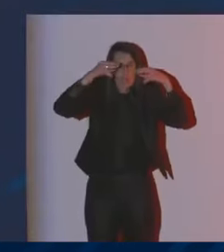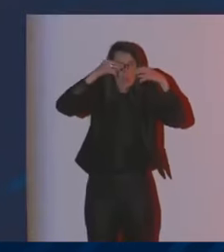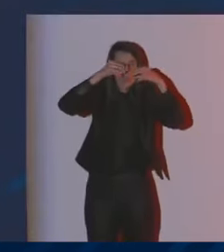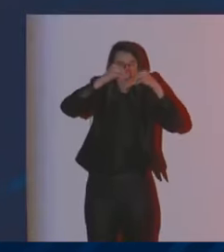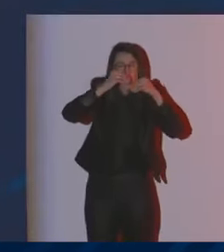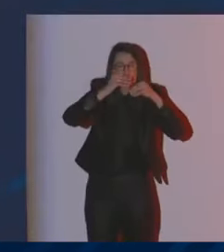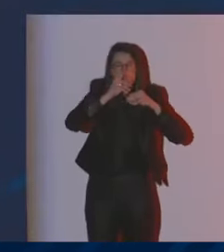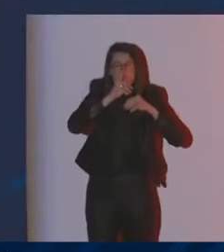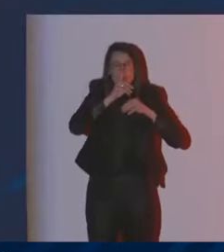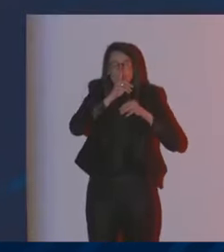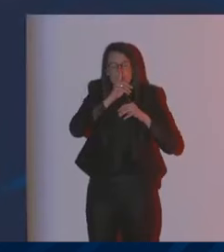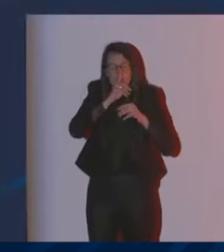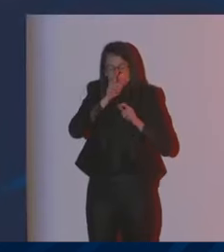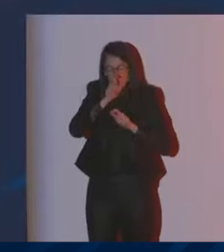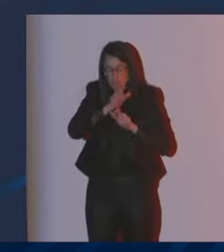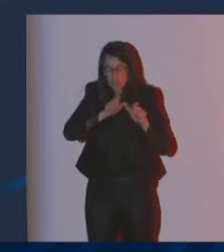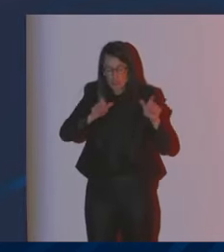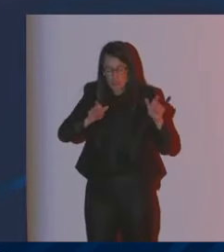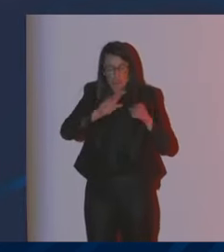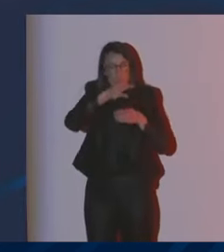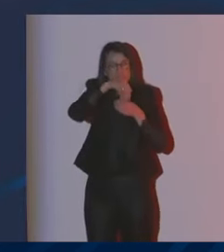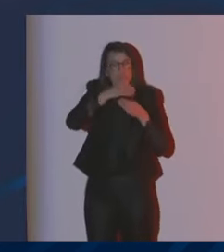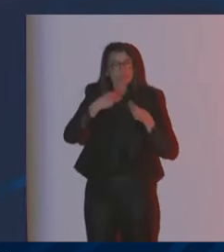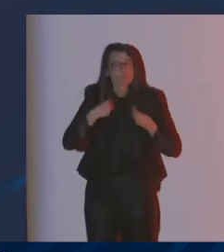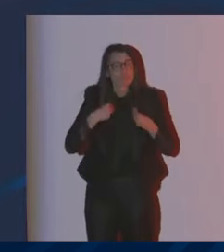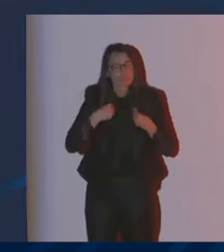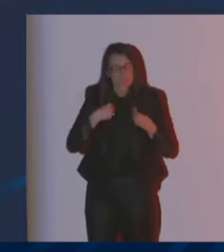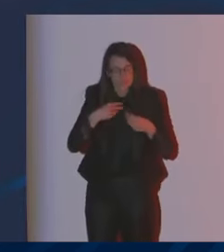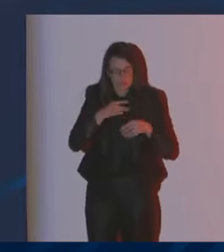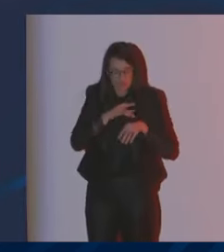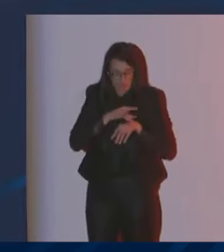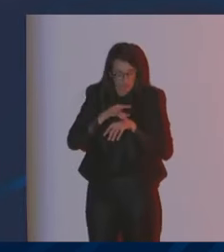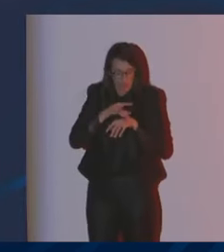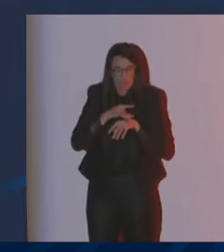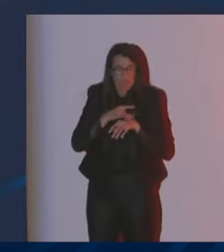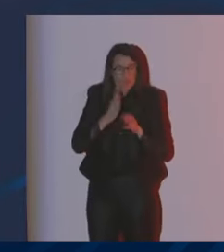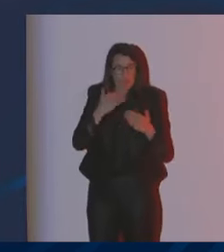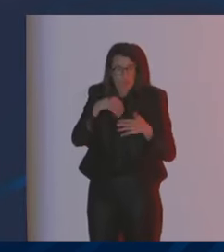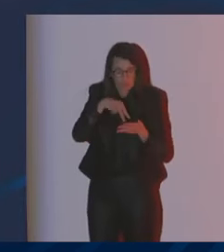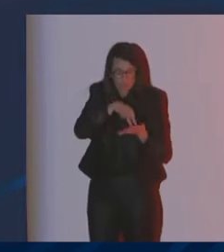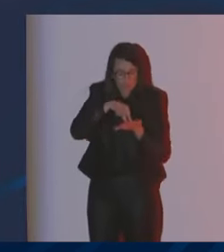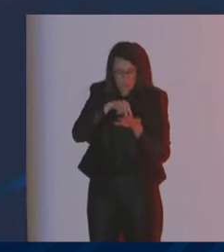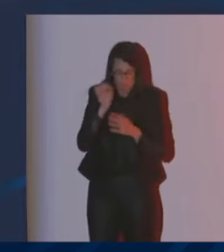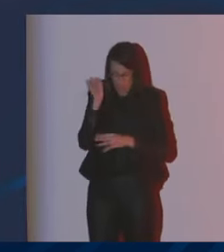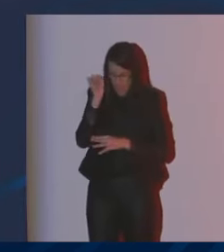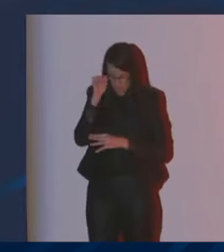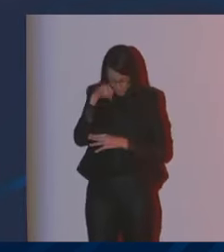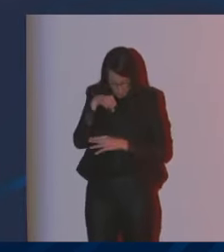silencioso y las personas que lo habitan andan desorientadas y cabizbajas.